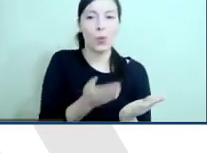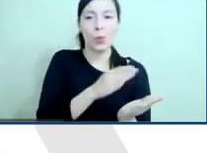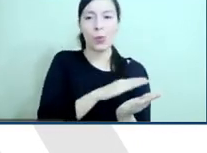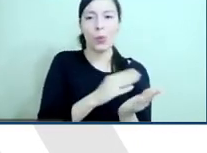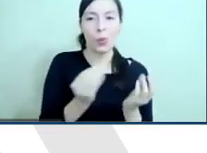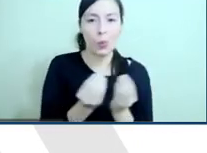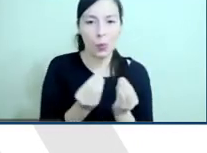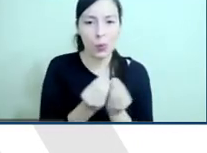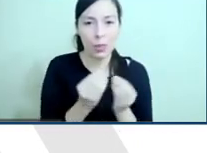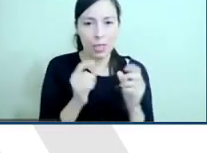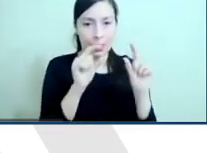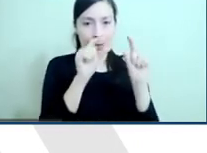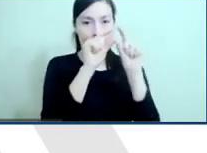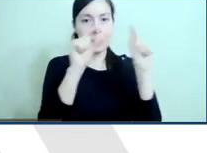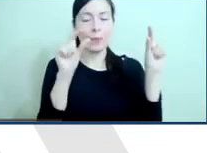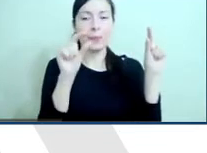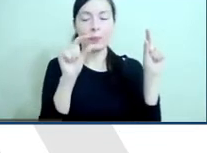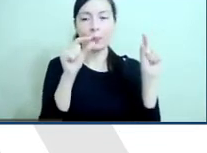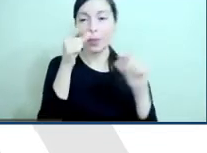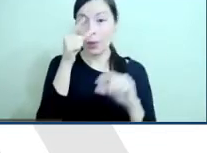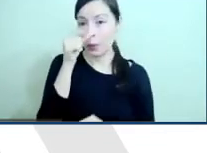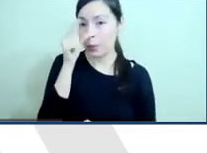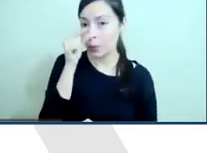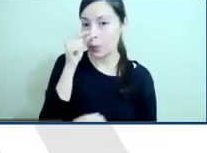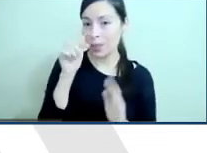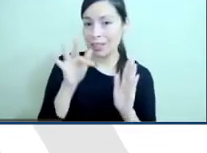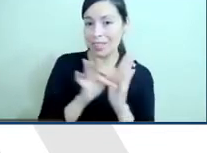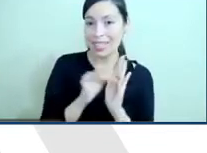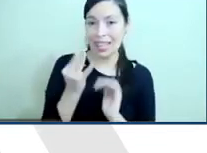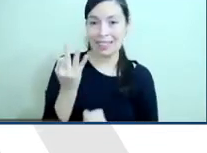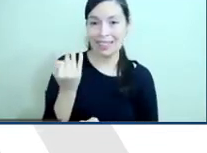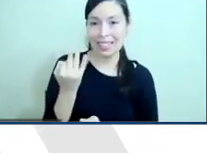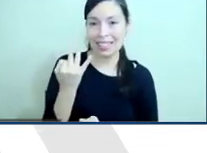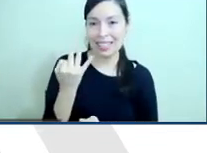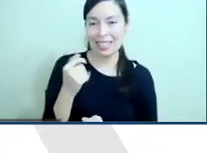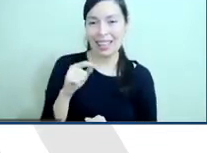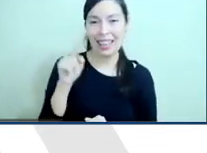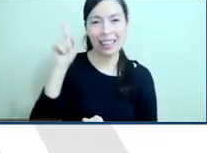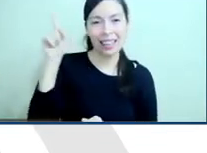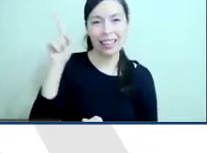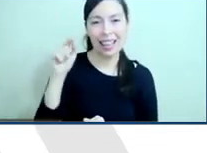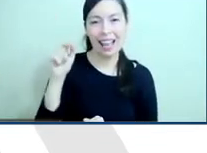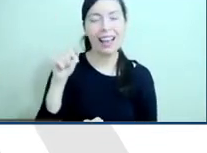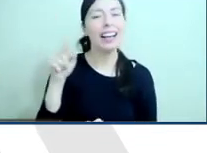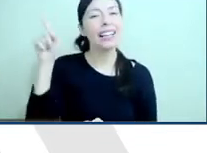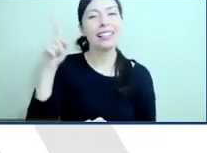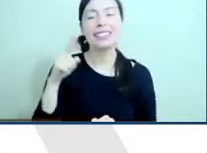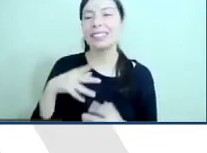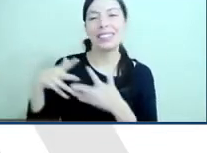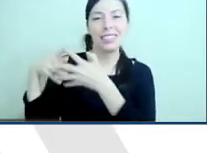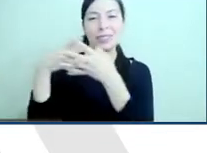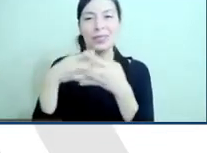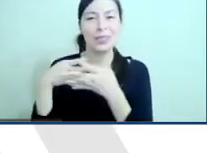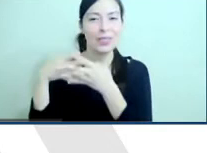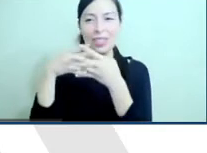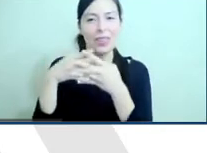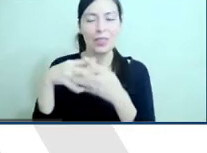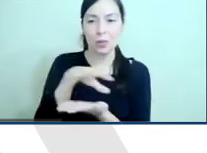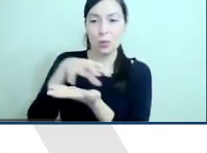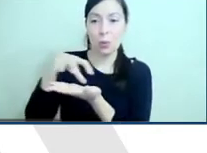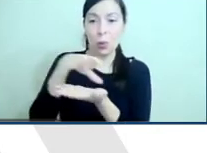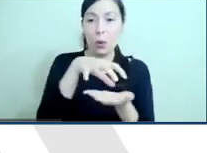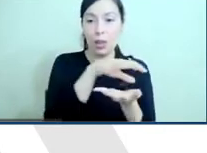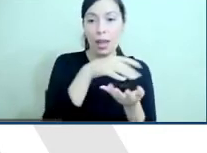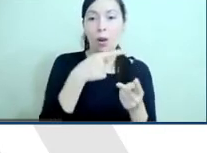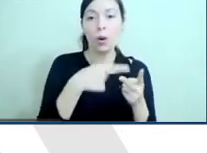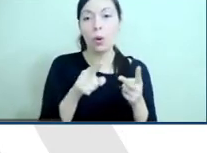que en octubre 13 hay puntos tomados en Nueva York, en Massachusetts, otros en Australia, otros